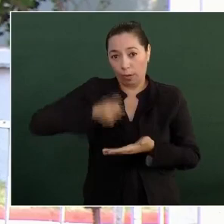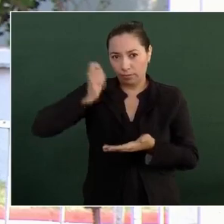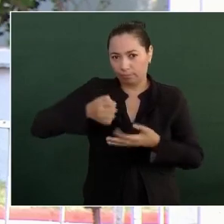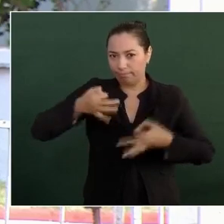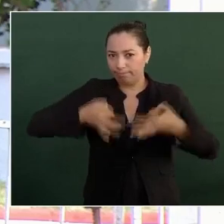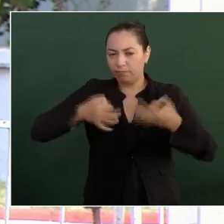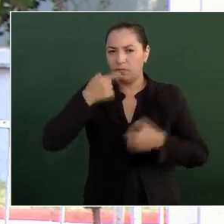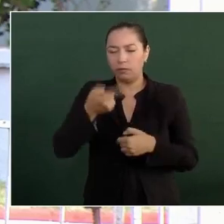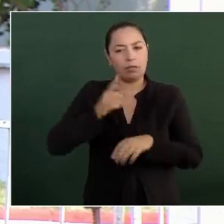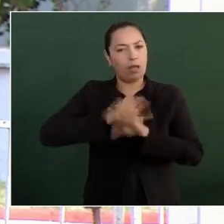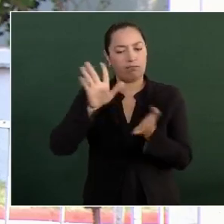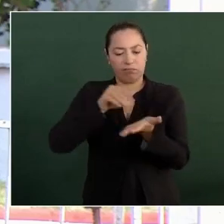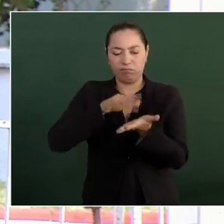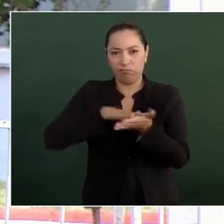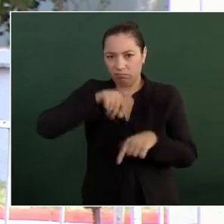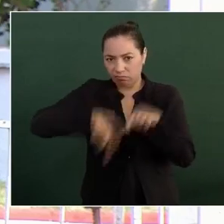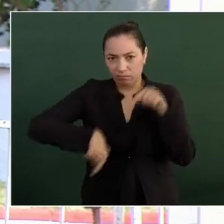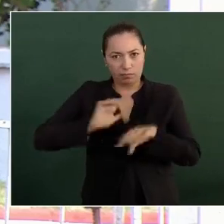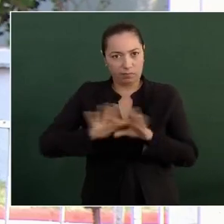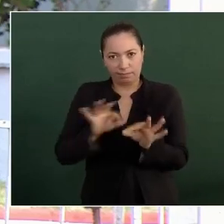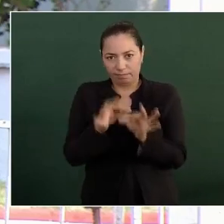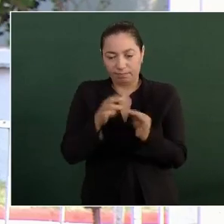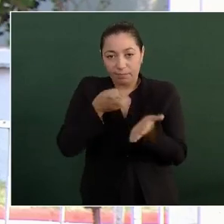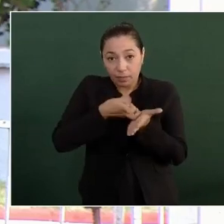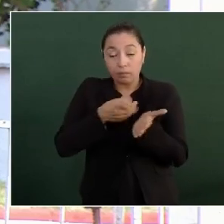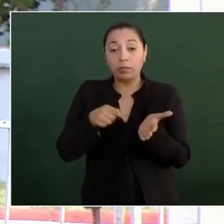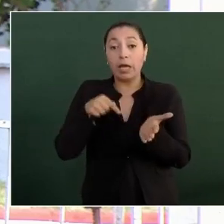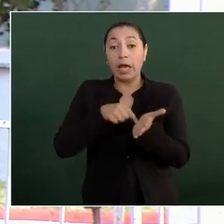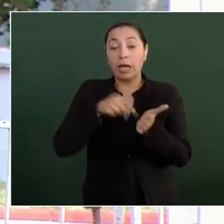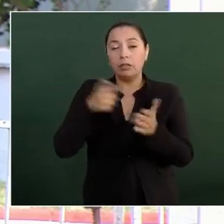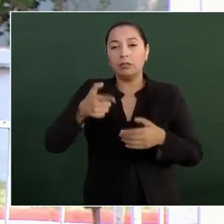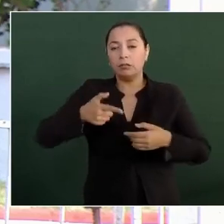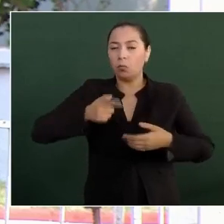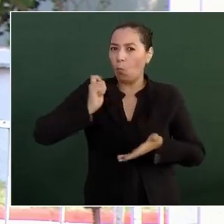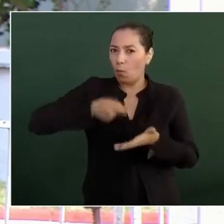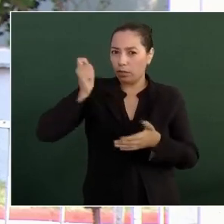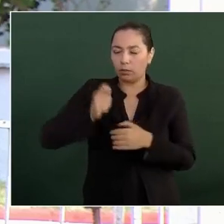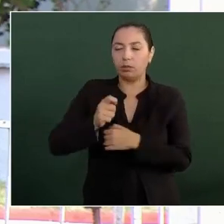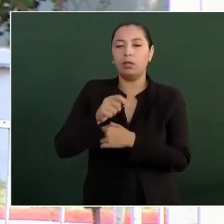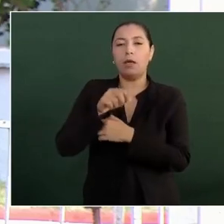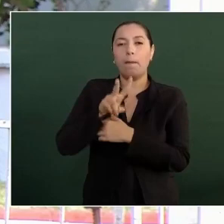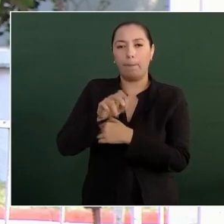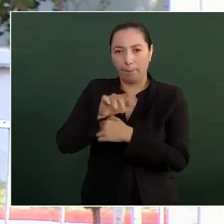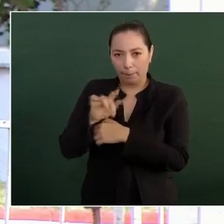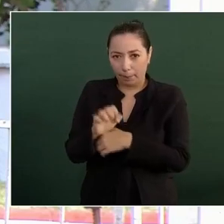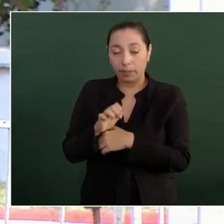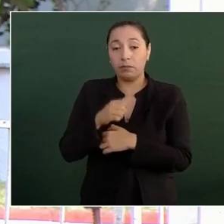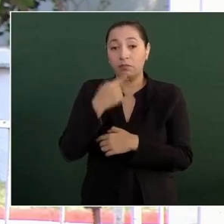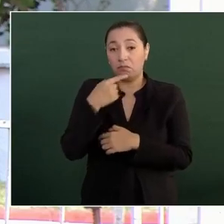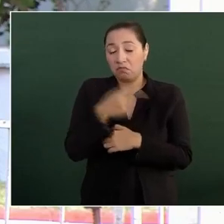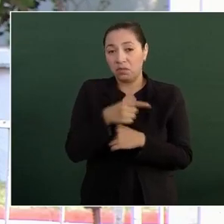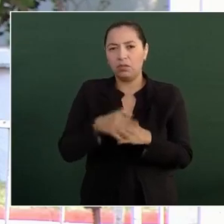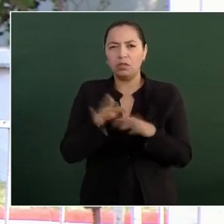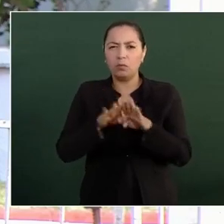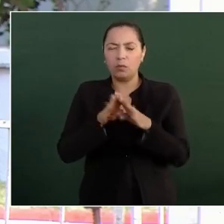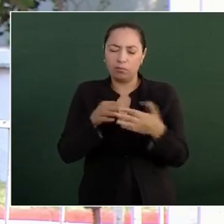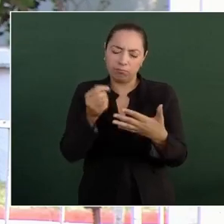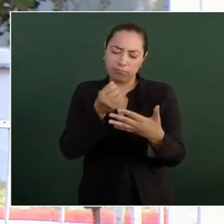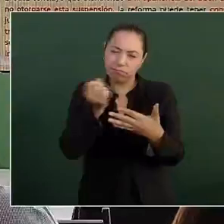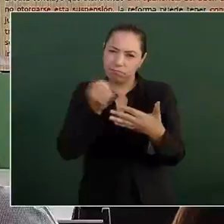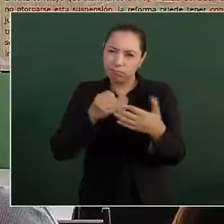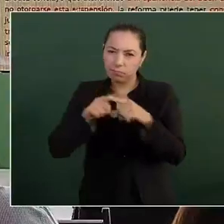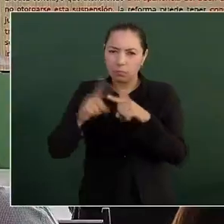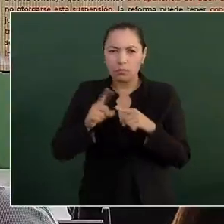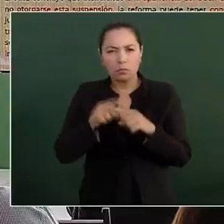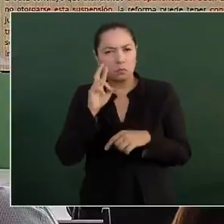suspensión definitiva. Aquí el juez Luévano Ovalle concluyó que, atendiendo a la apariencia del